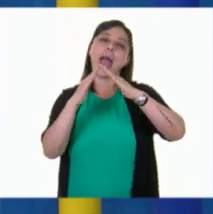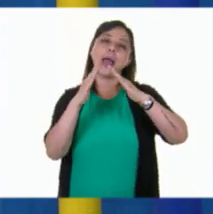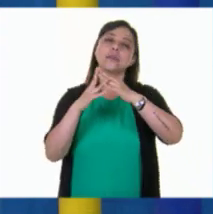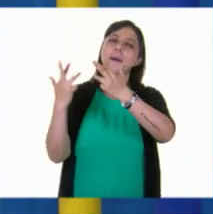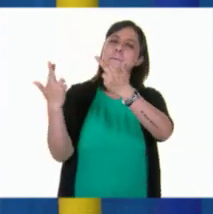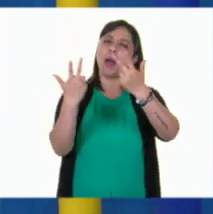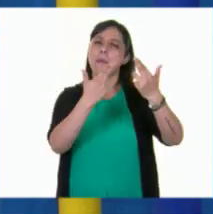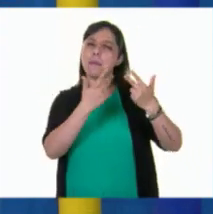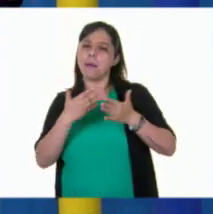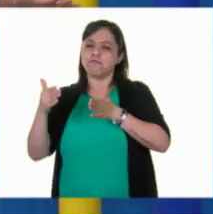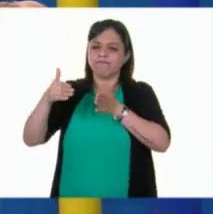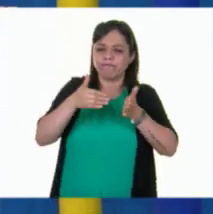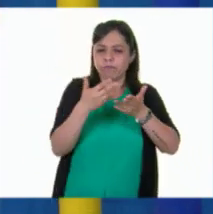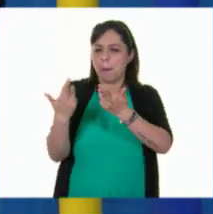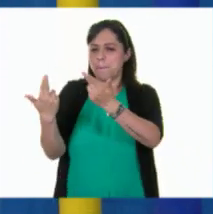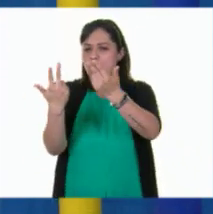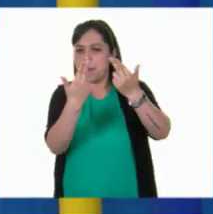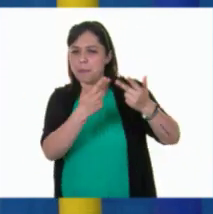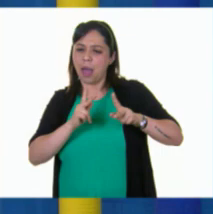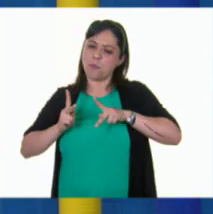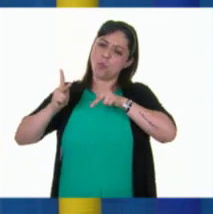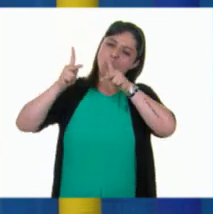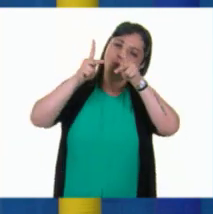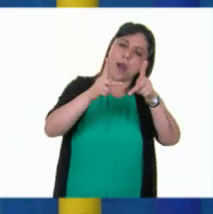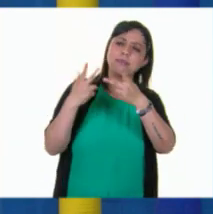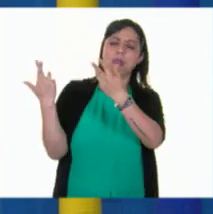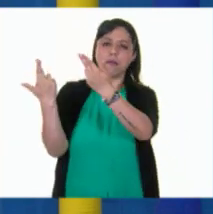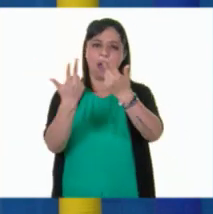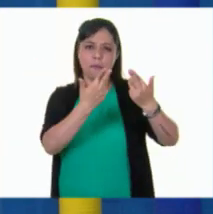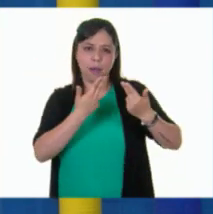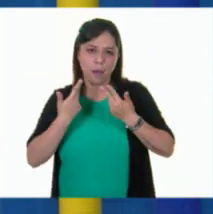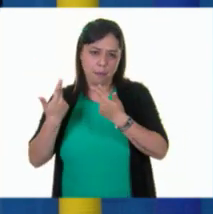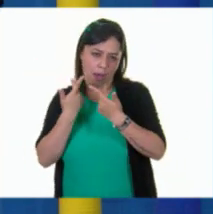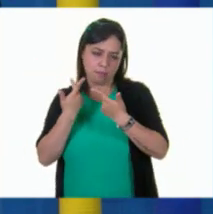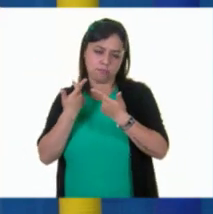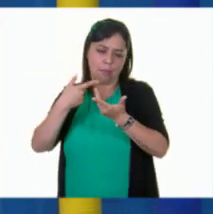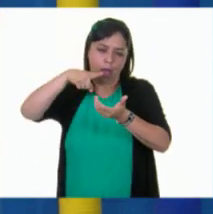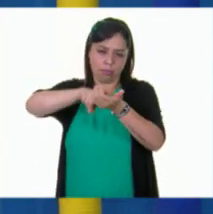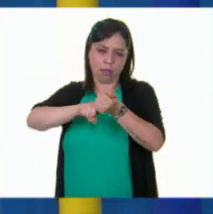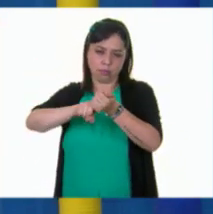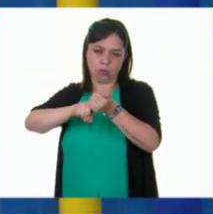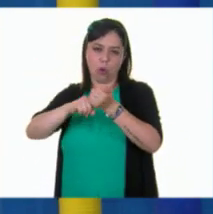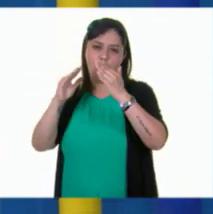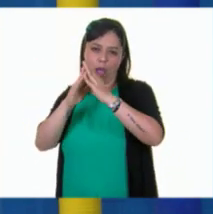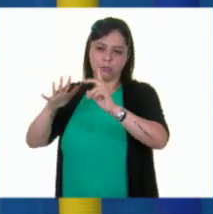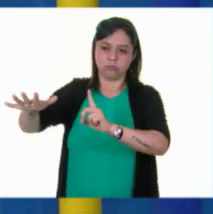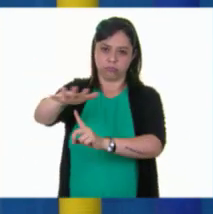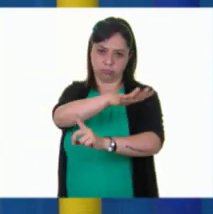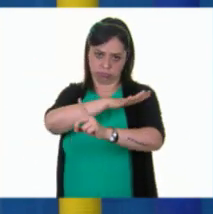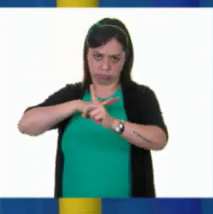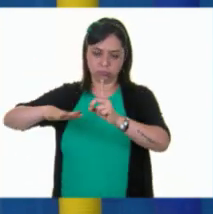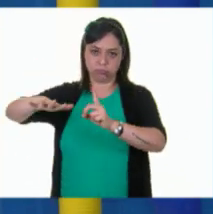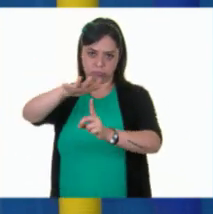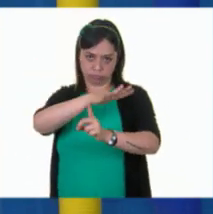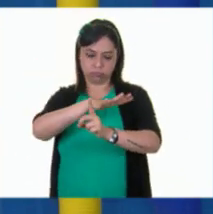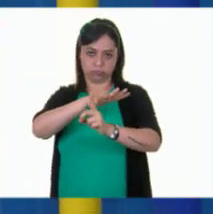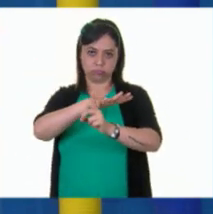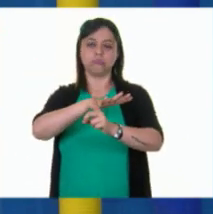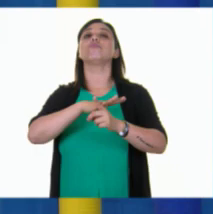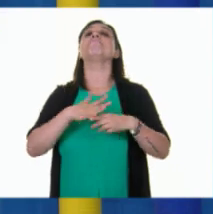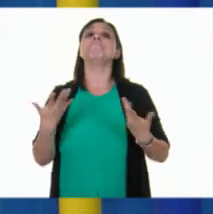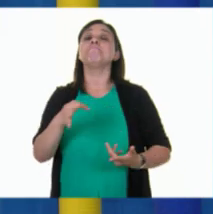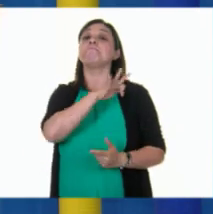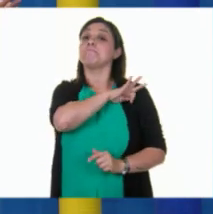de puentes y de otras formas de infraestructura que tienen las localidades. Lamentablemente, los desastres también